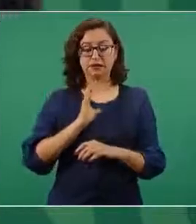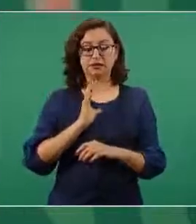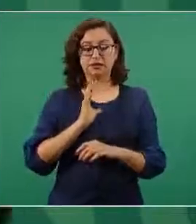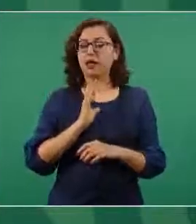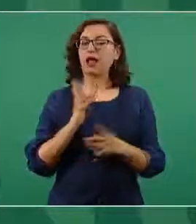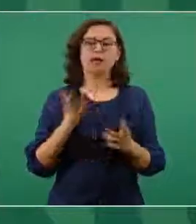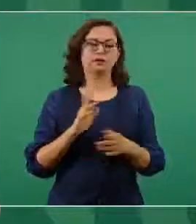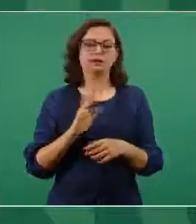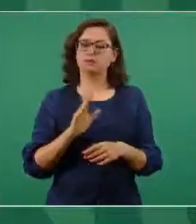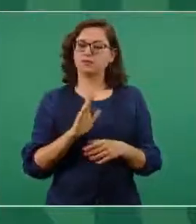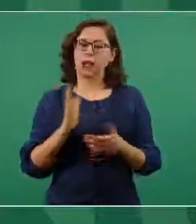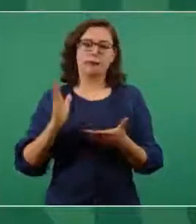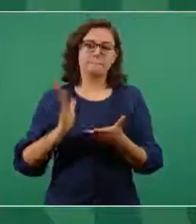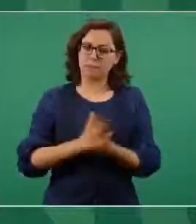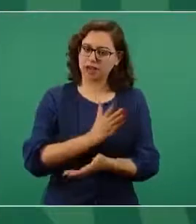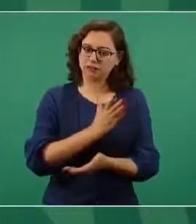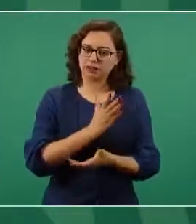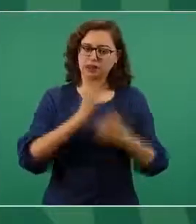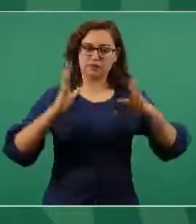crearon